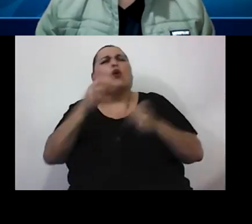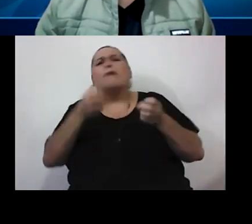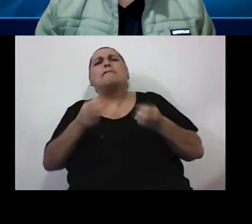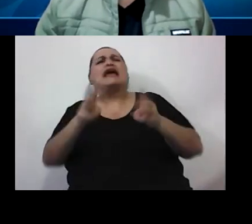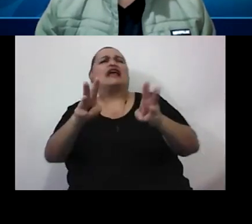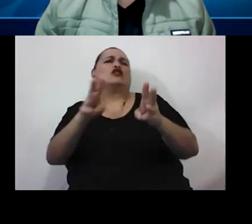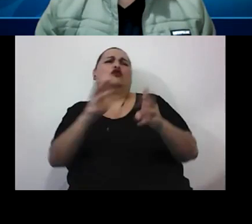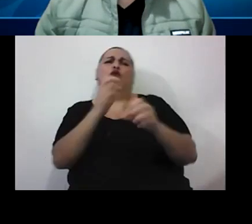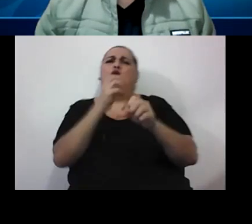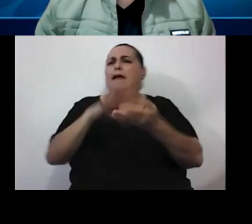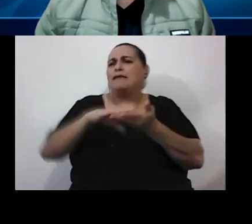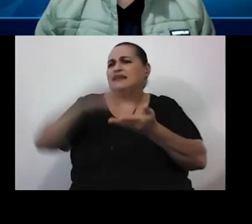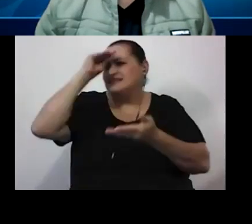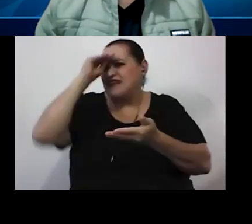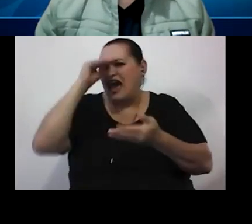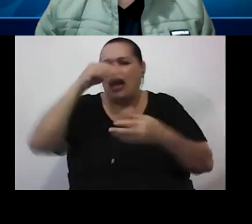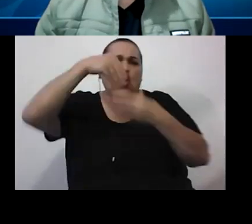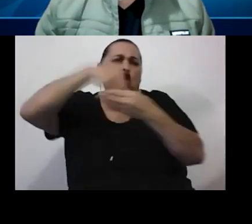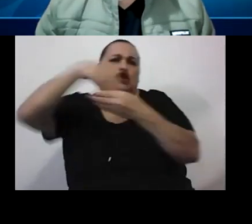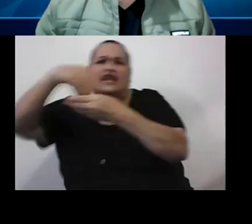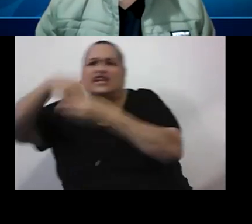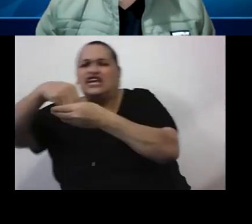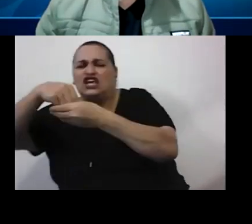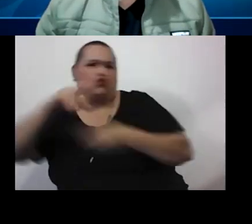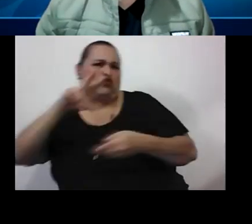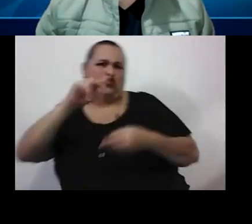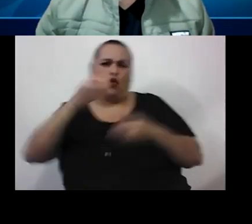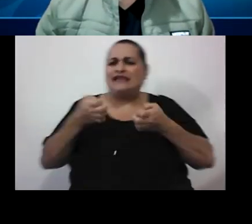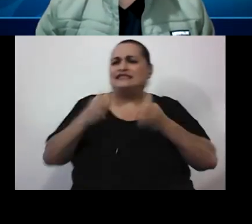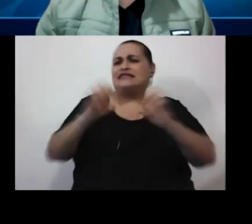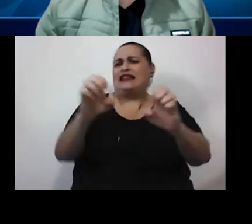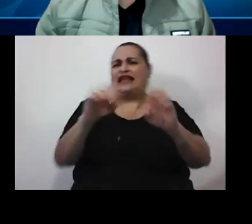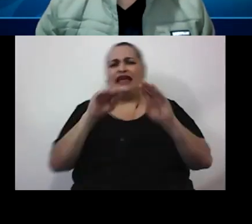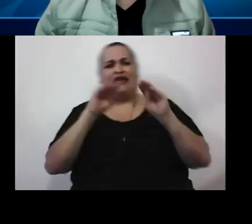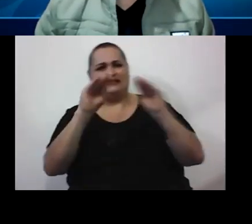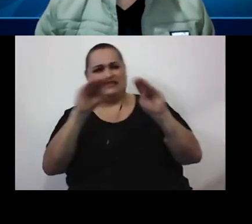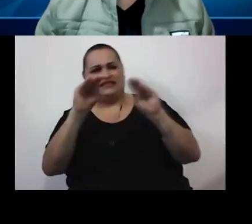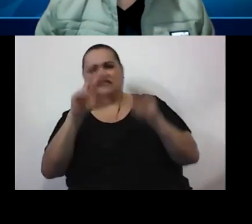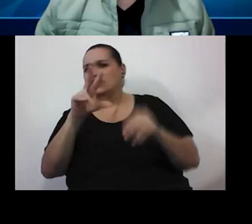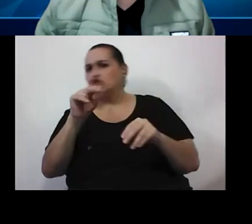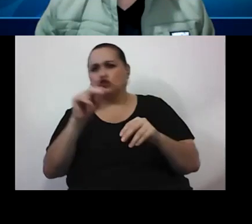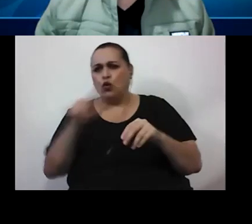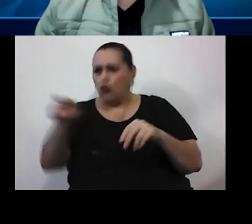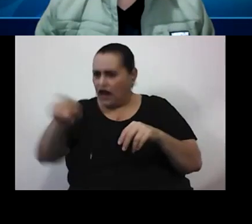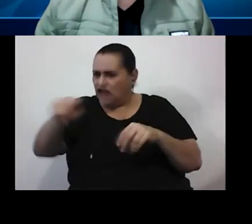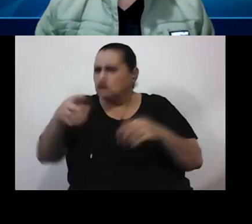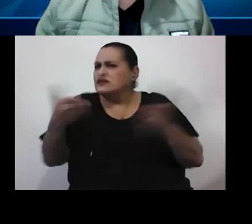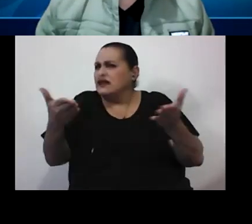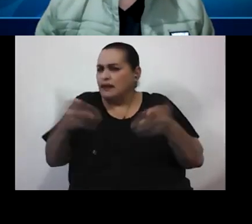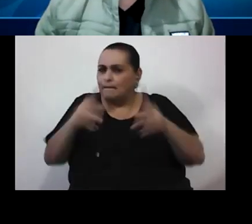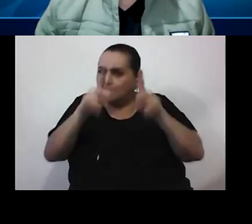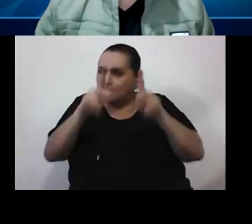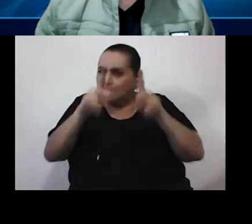aprendizaje, no es un contenido, no es una estrategia didáctica, es una persona.